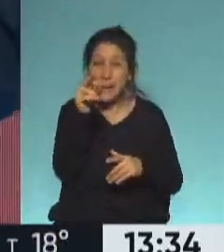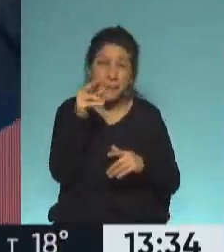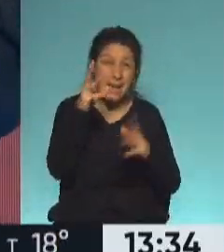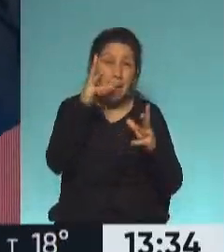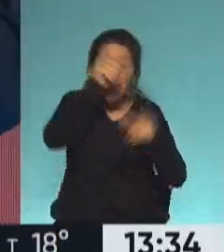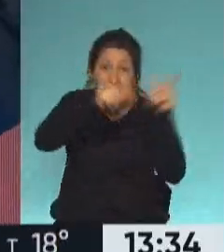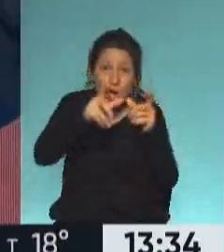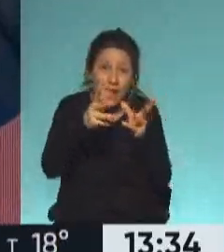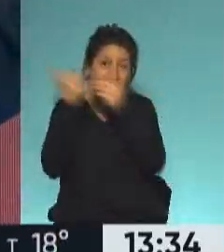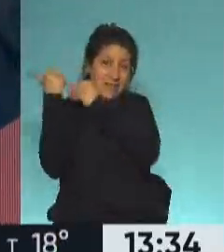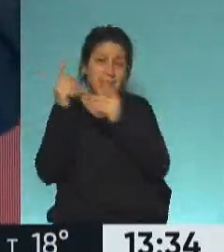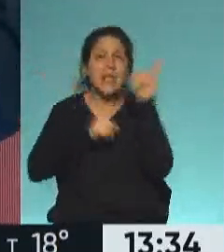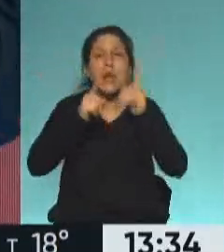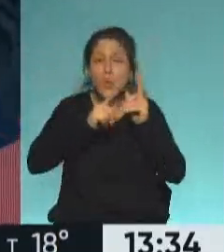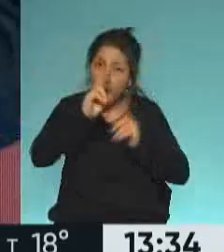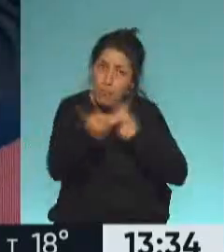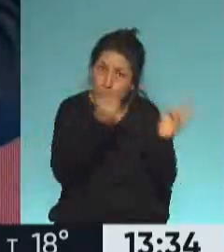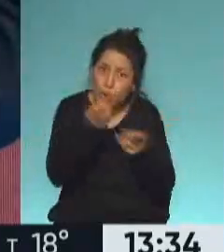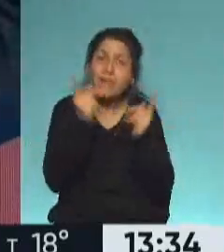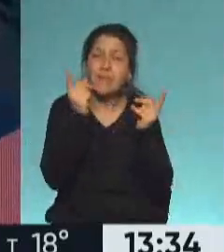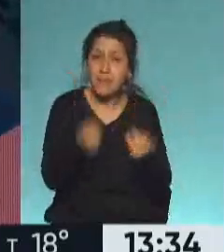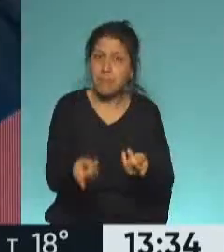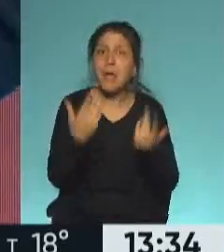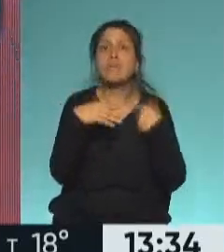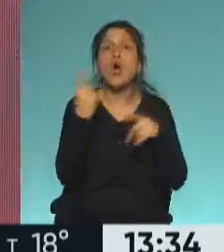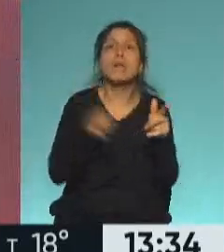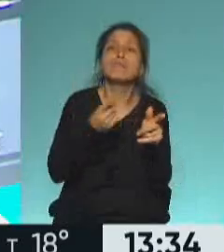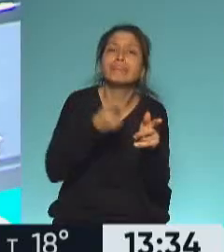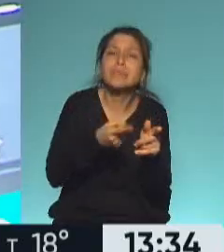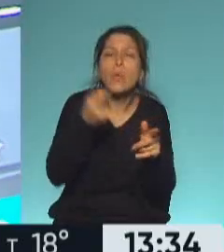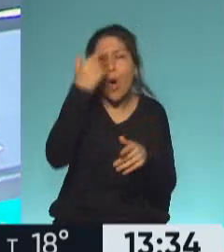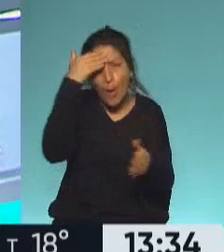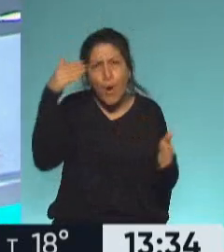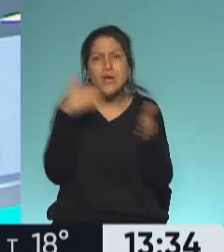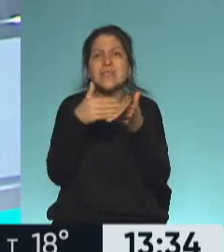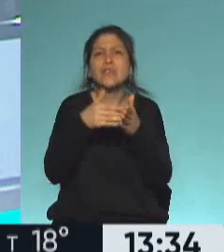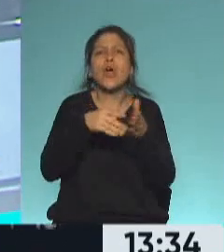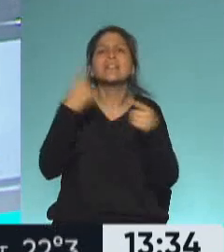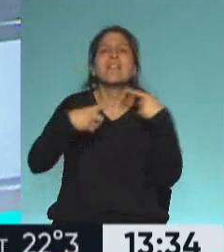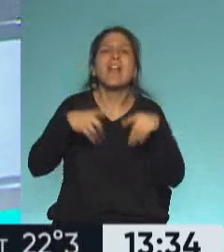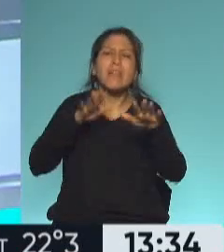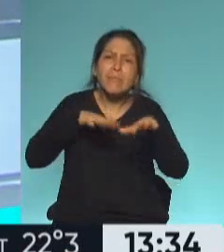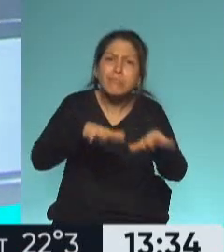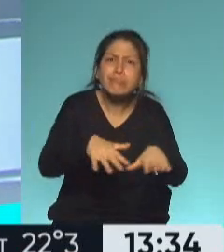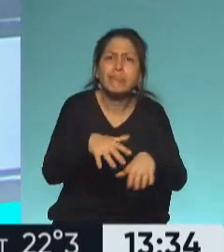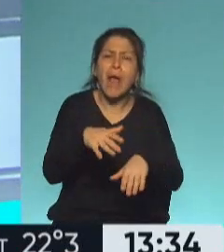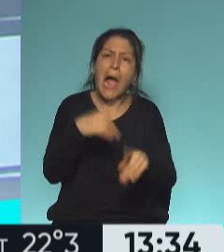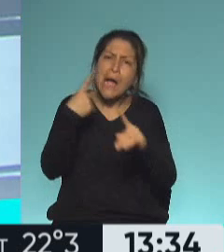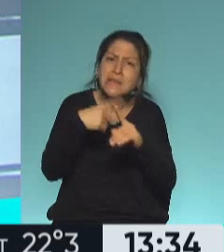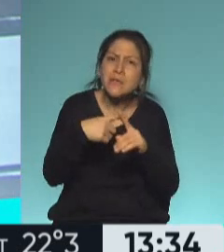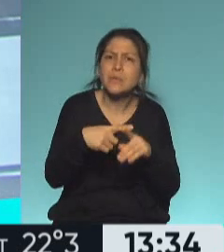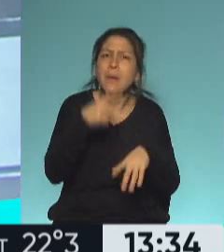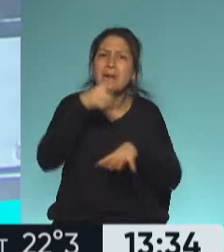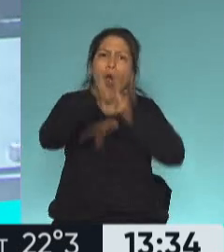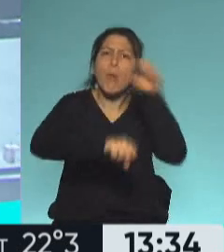algunas muertes. En algunos casos se habla, por esto de la persecución, opositores y activistas, de una real cacería